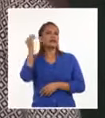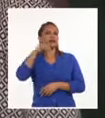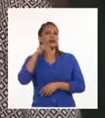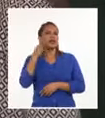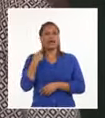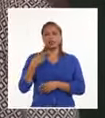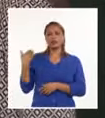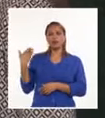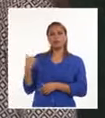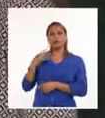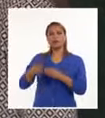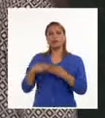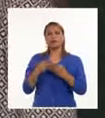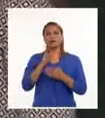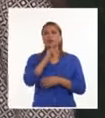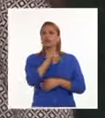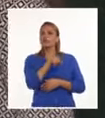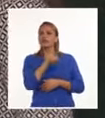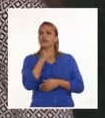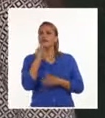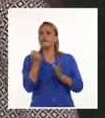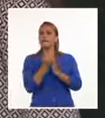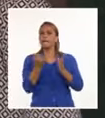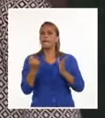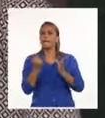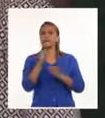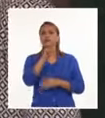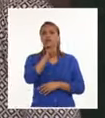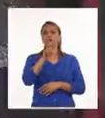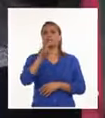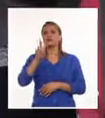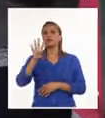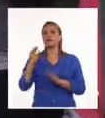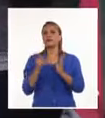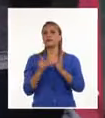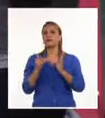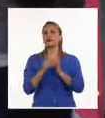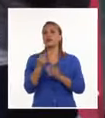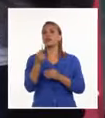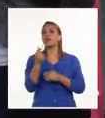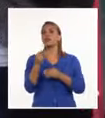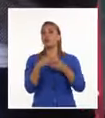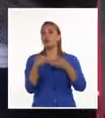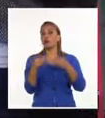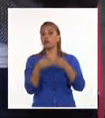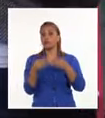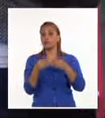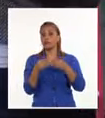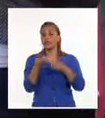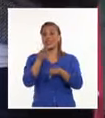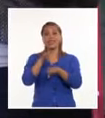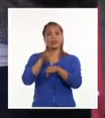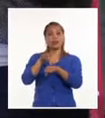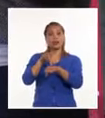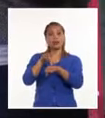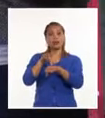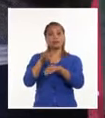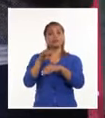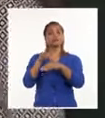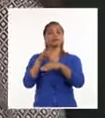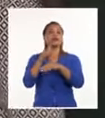sobre la aprobación de 224 millones de dólares desde la cumbre de la